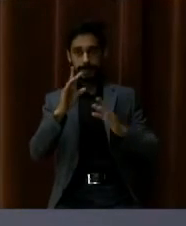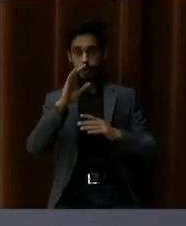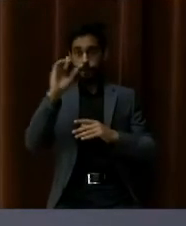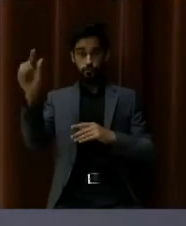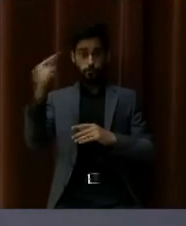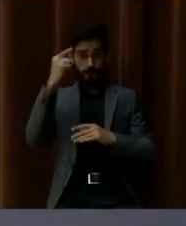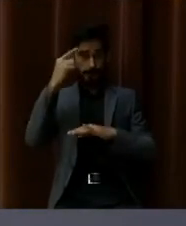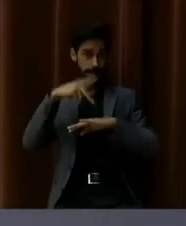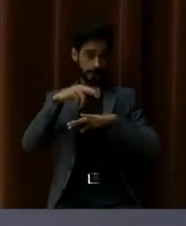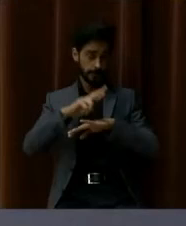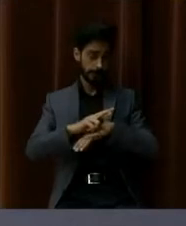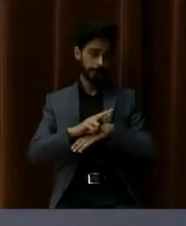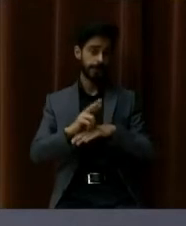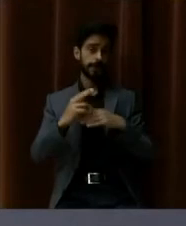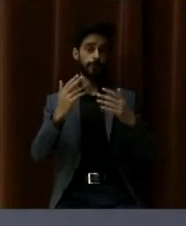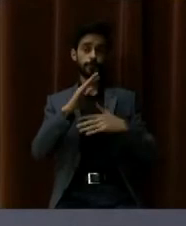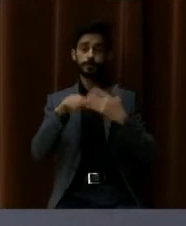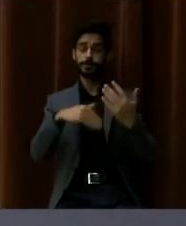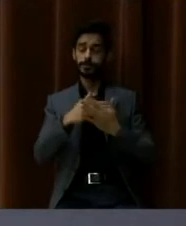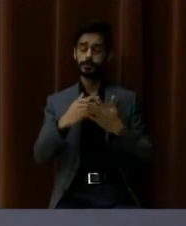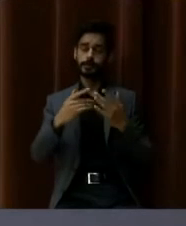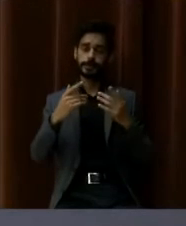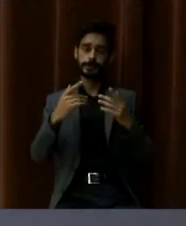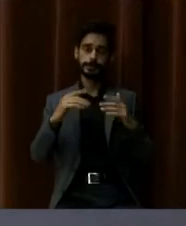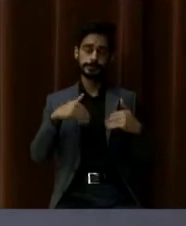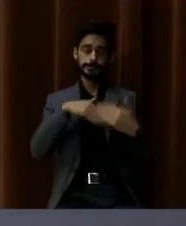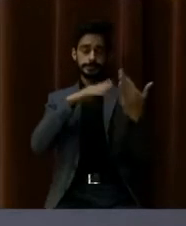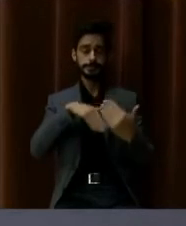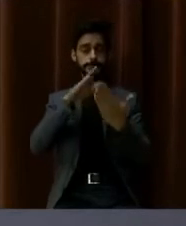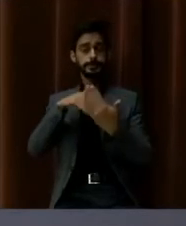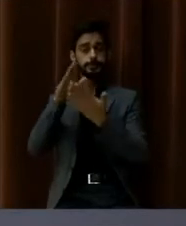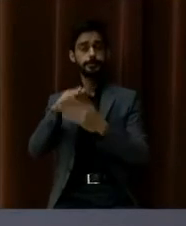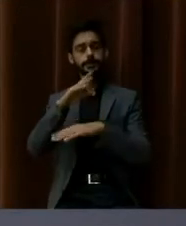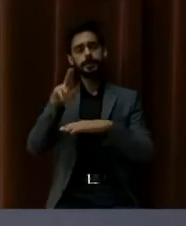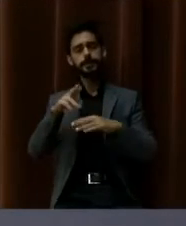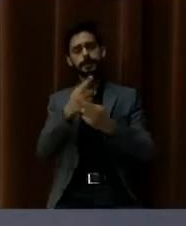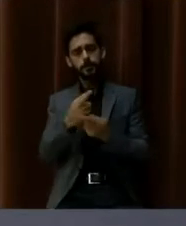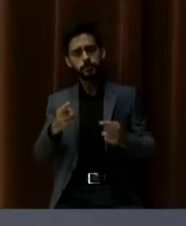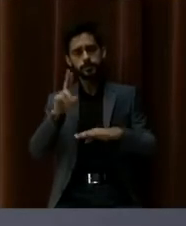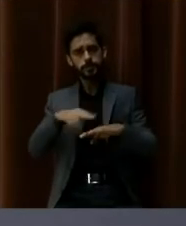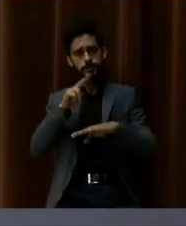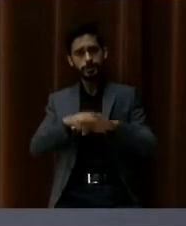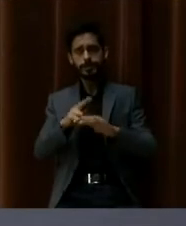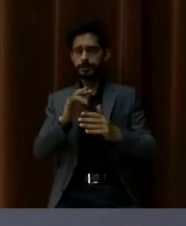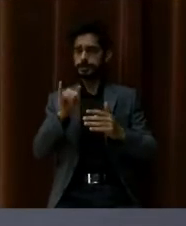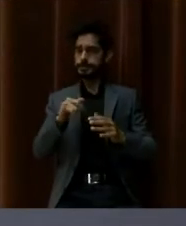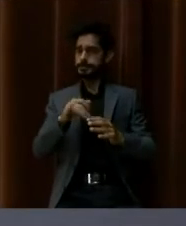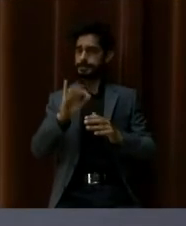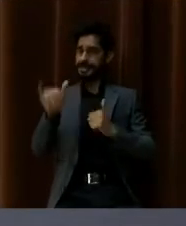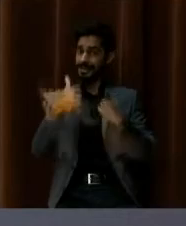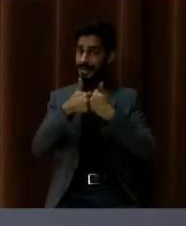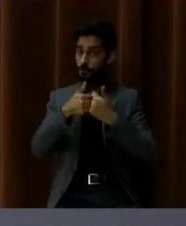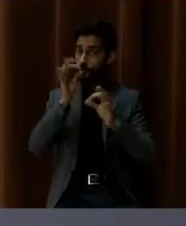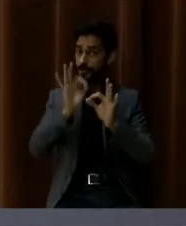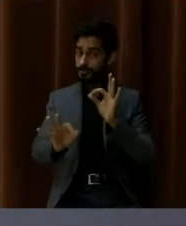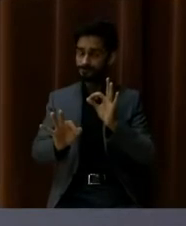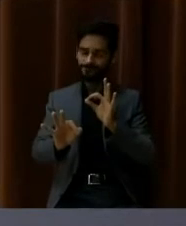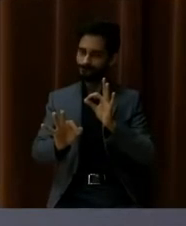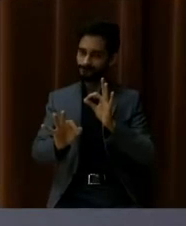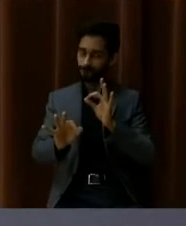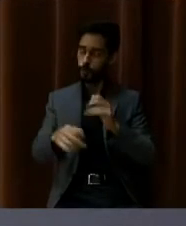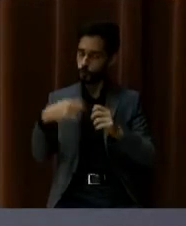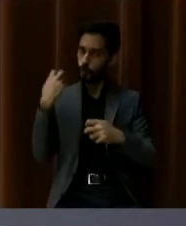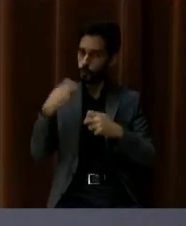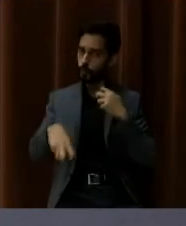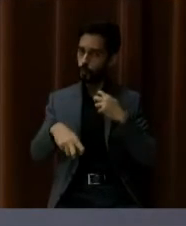rico y la crisis que específicamente enfrentados el departamente recursos naturales no ha sido un reto sencillo así que quiero agradecerle a